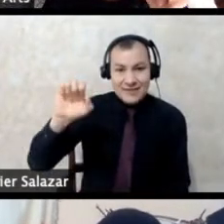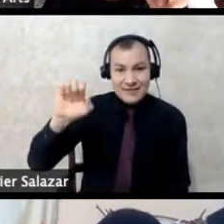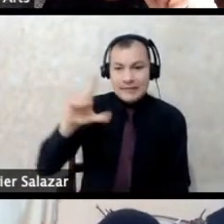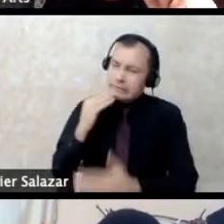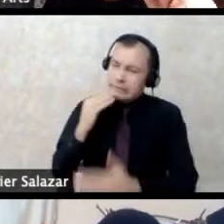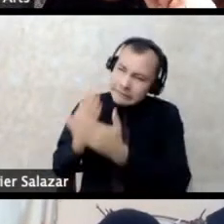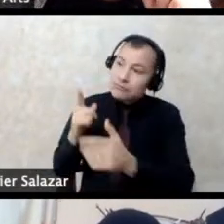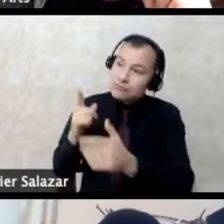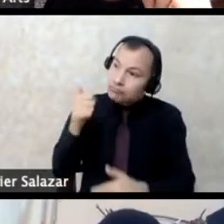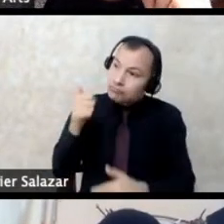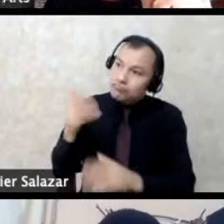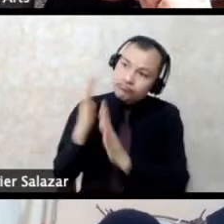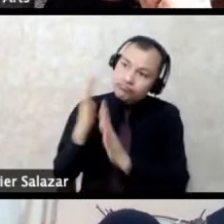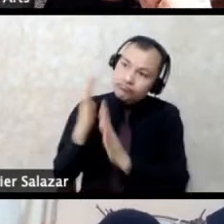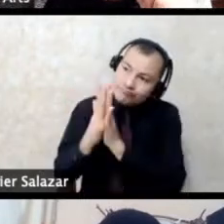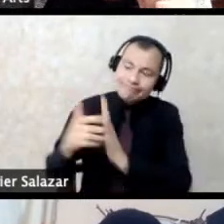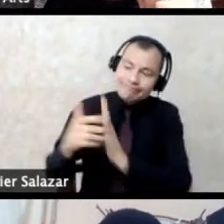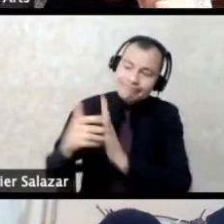see you again.